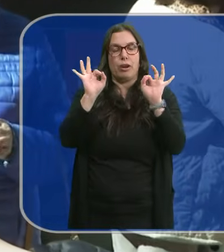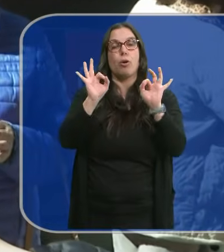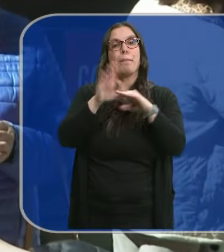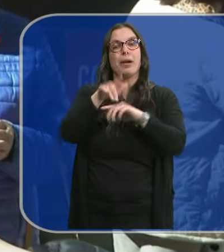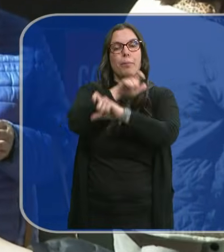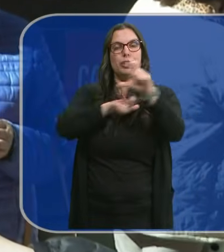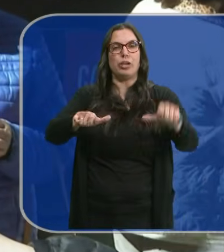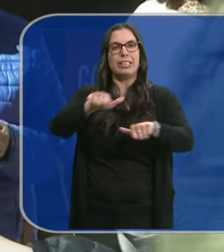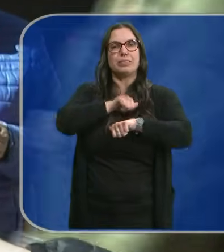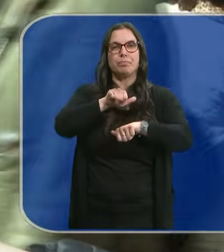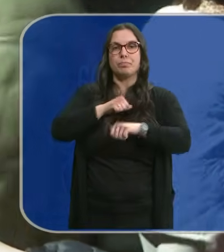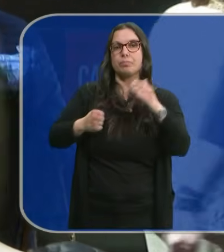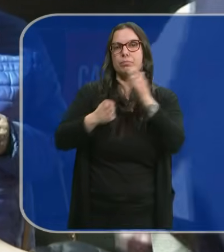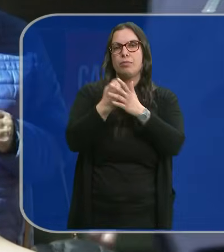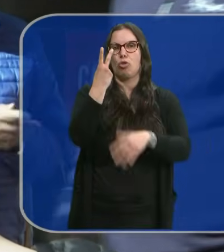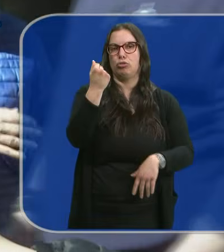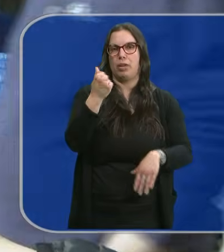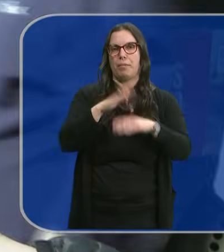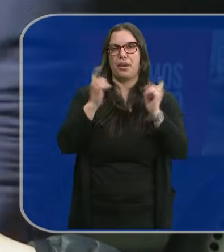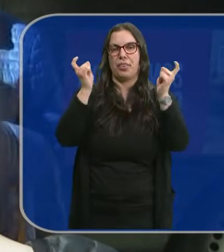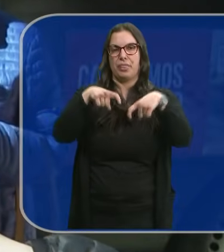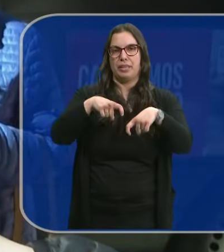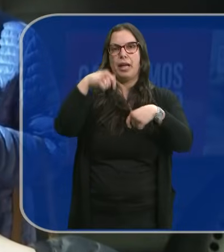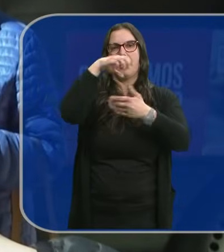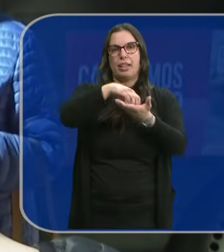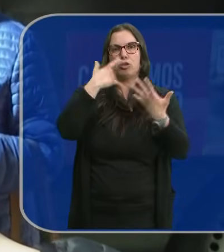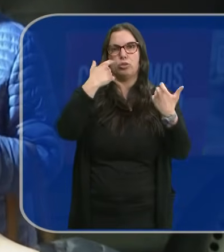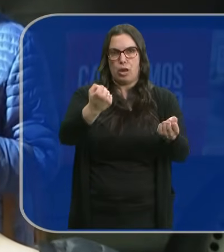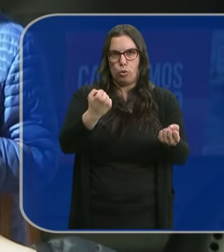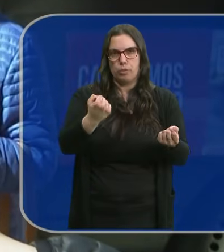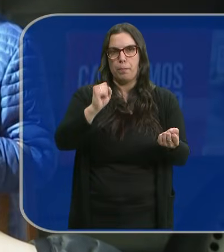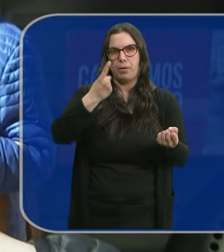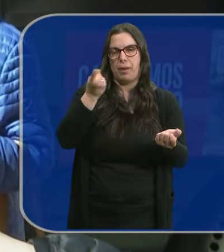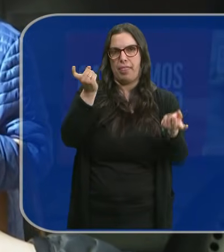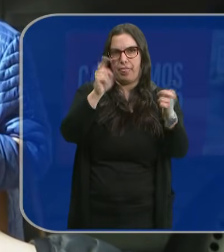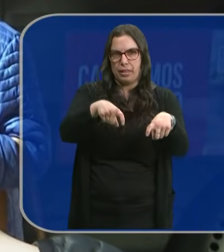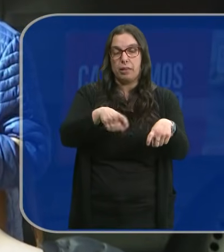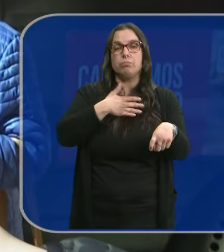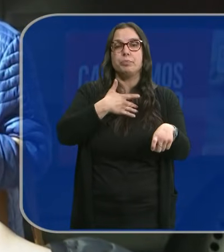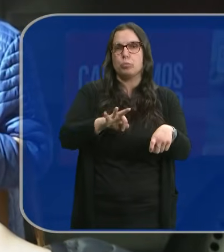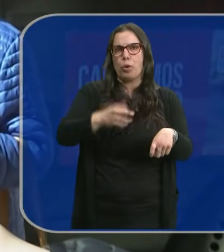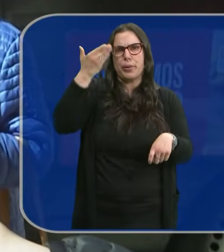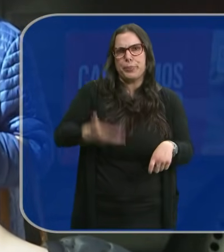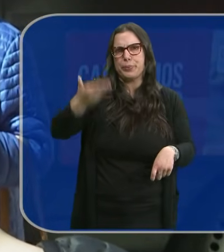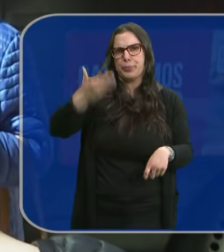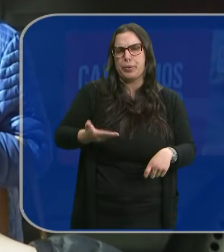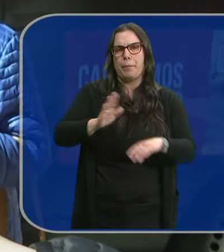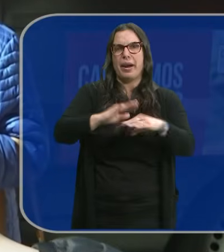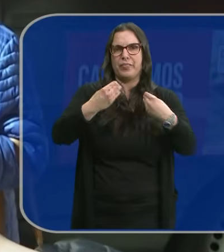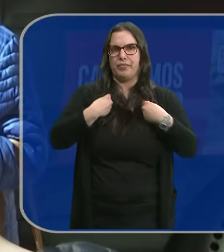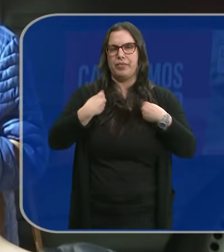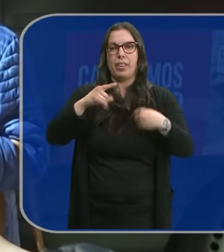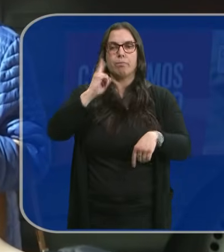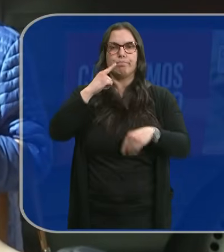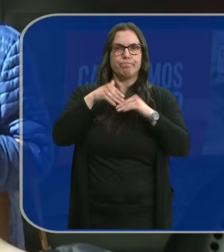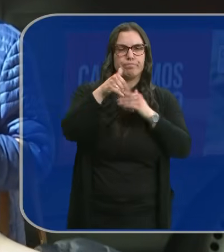que ningún ciudadano tenga que esperar más de 48 horas para ser atendido en esa primera consulta, que puede ser vital muchas veces ese diagnóstico